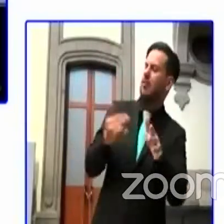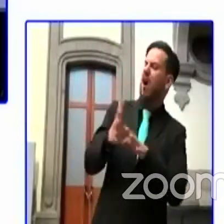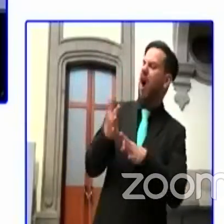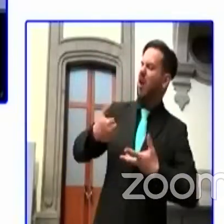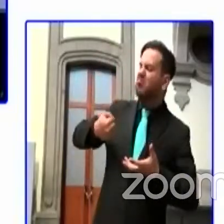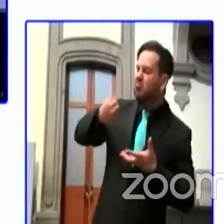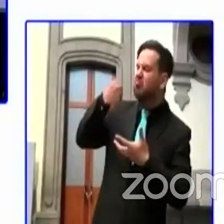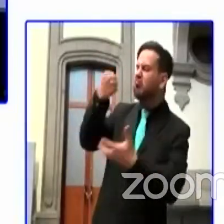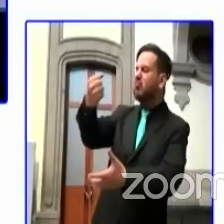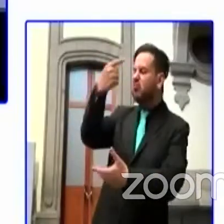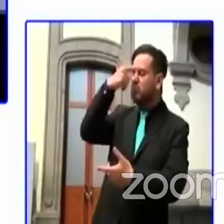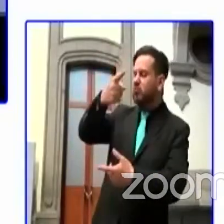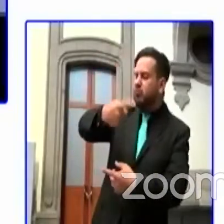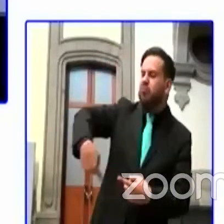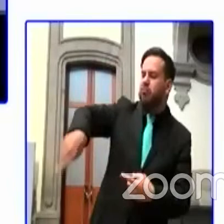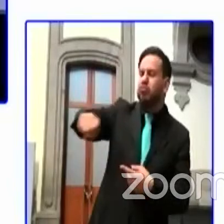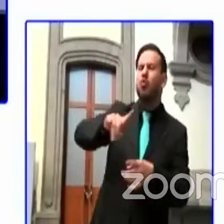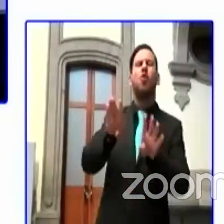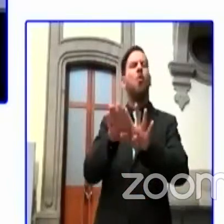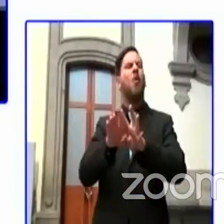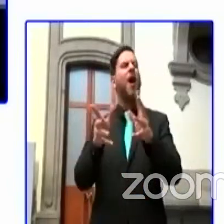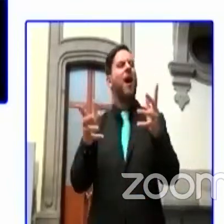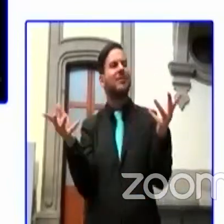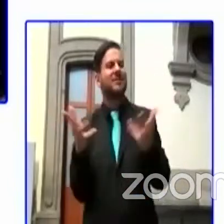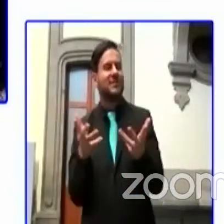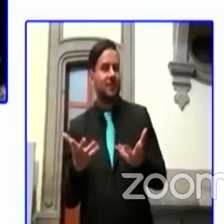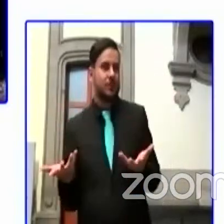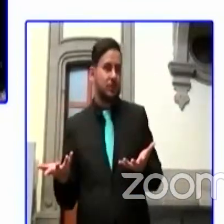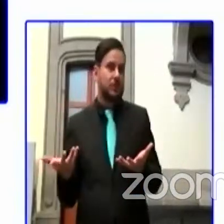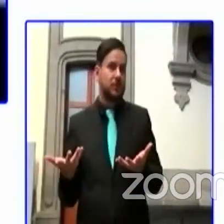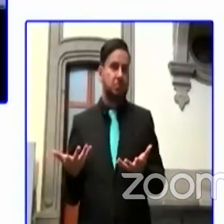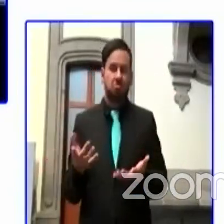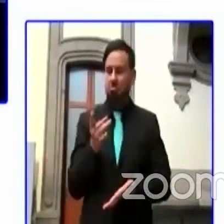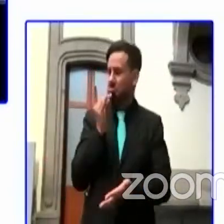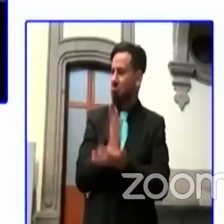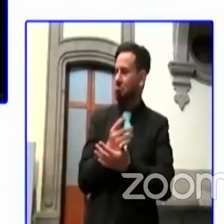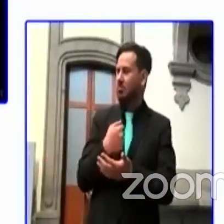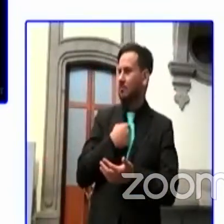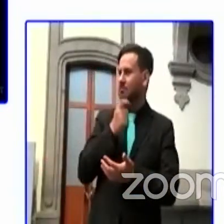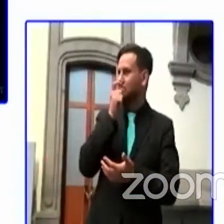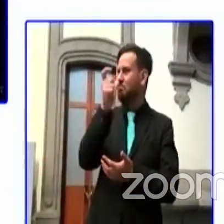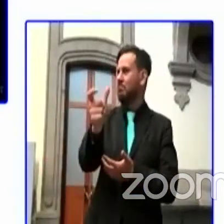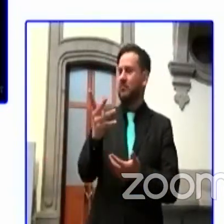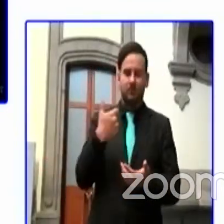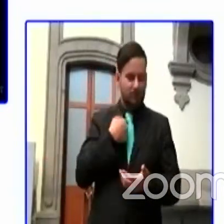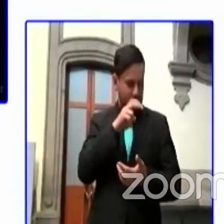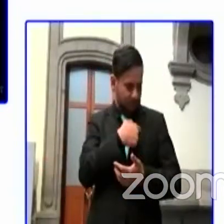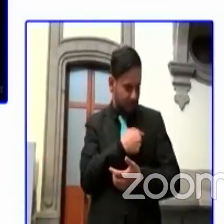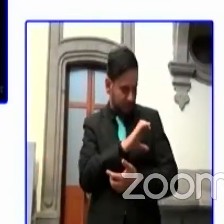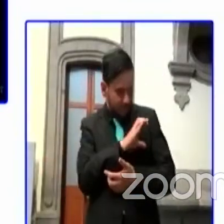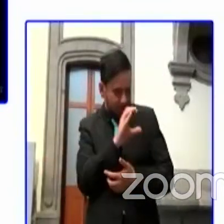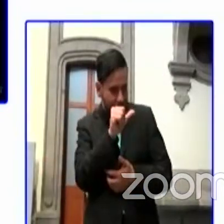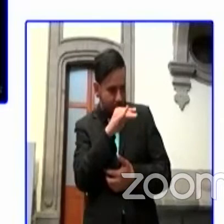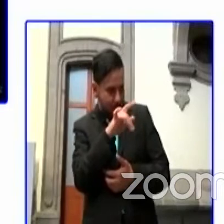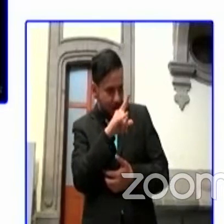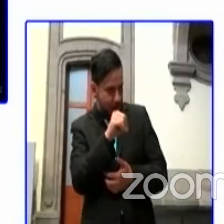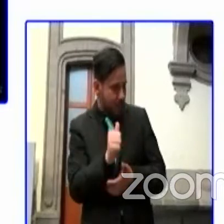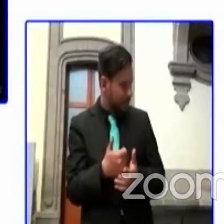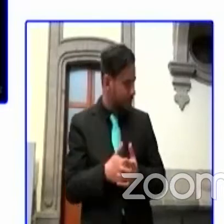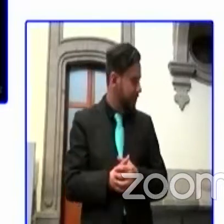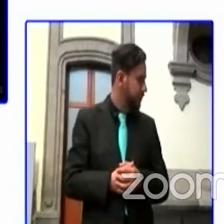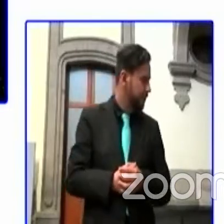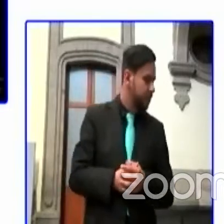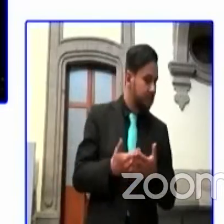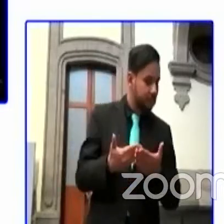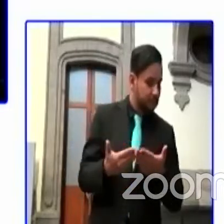para este colectivo? ¿Cómo le hacemos? Nada más lo dejo aquí. Muchas gracias, mi querida Amalia. Y damos